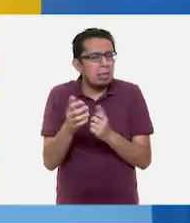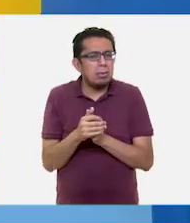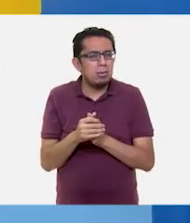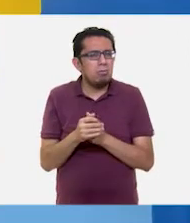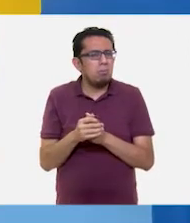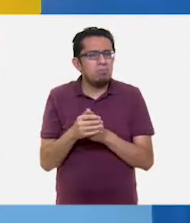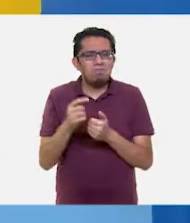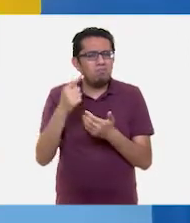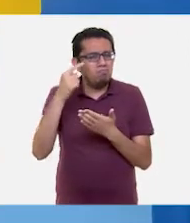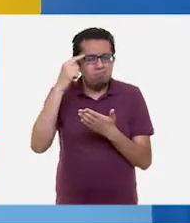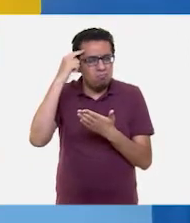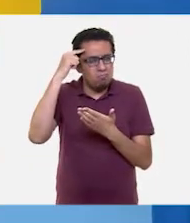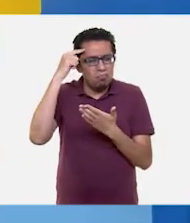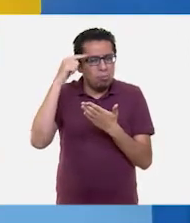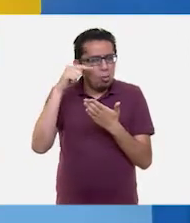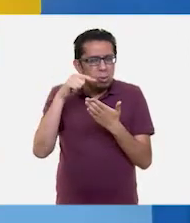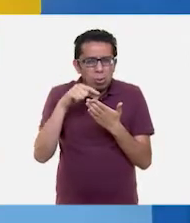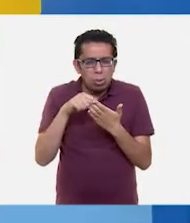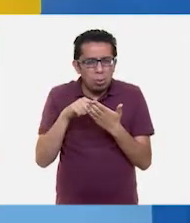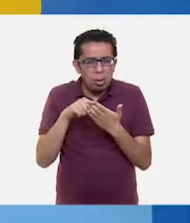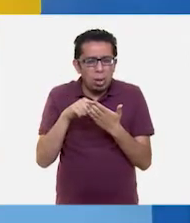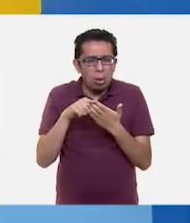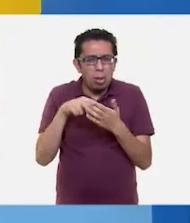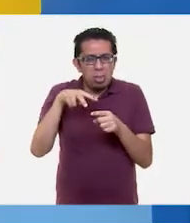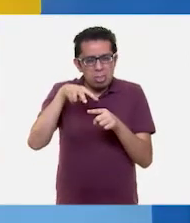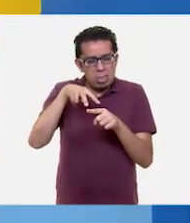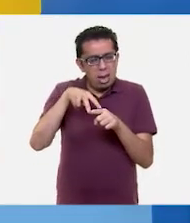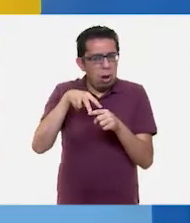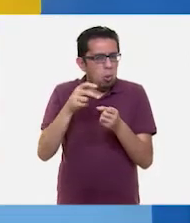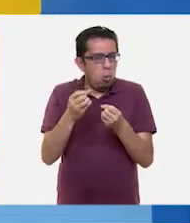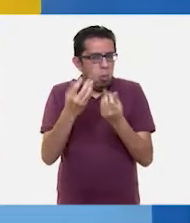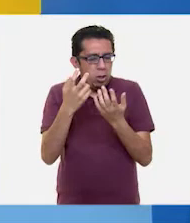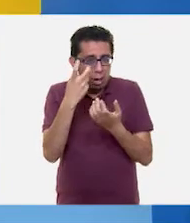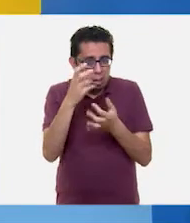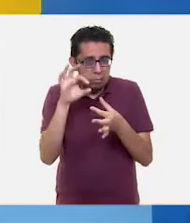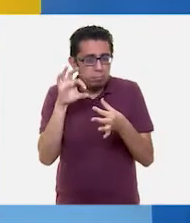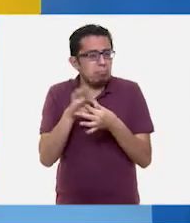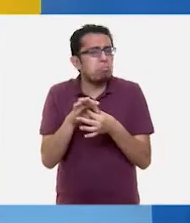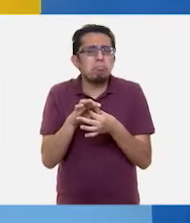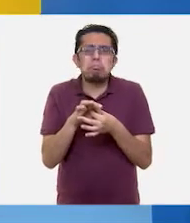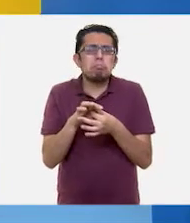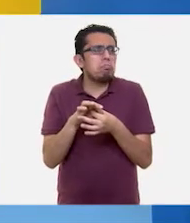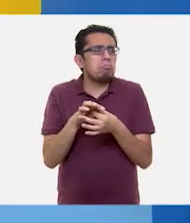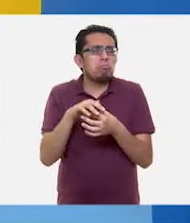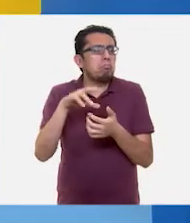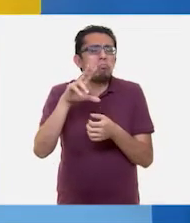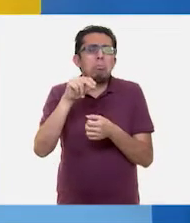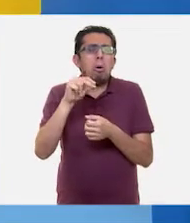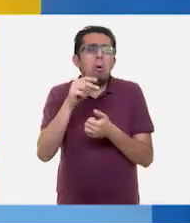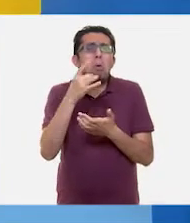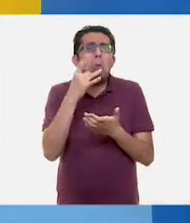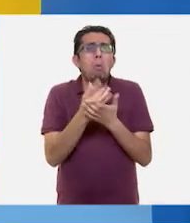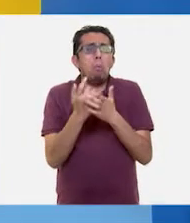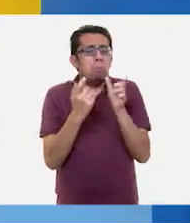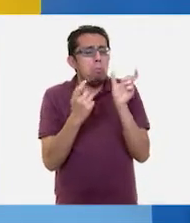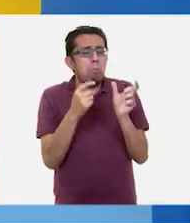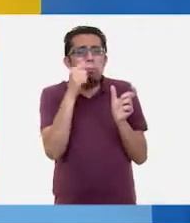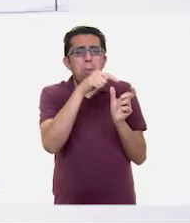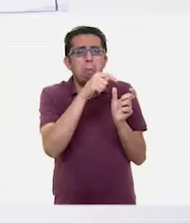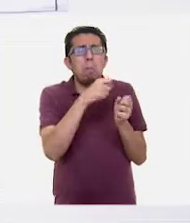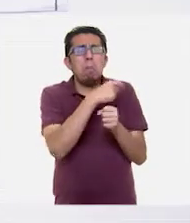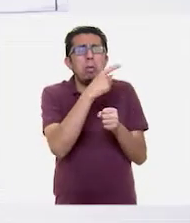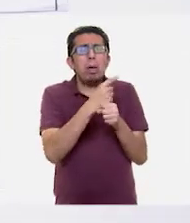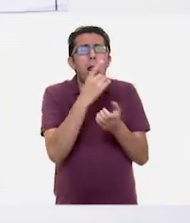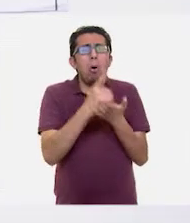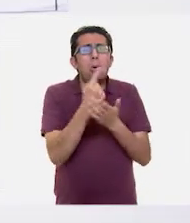que sea con respecto a la cantidad de triángulos, porque la primera figura no es un triángulo, sino un punto.